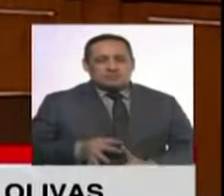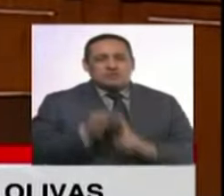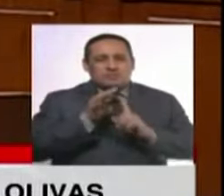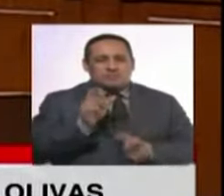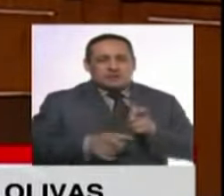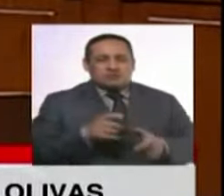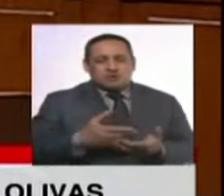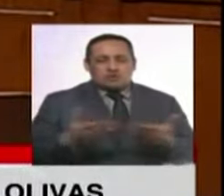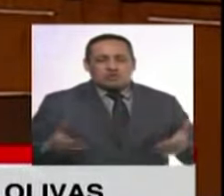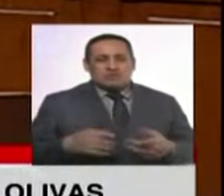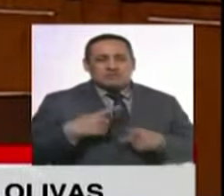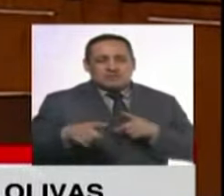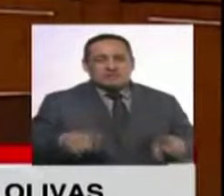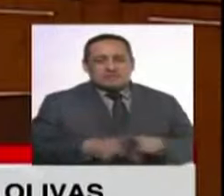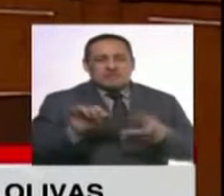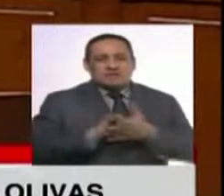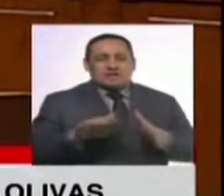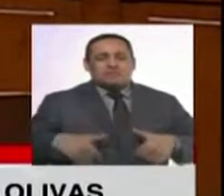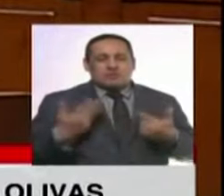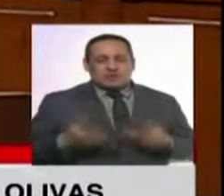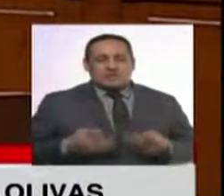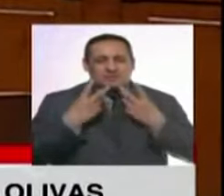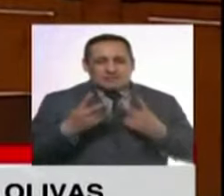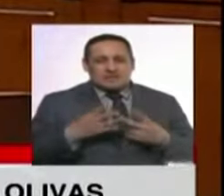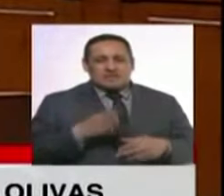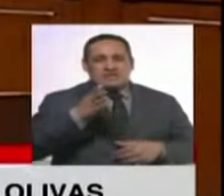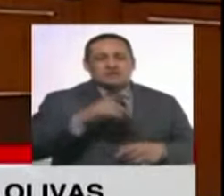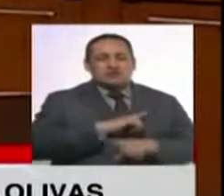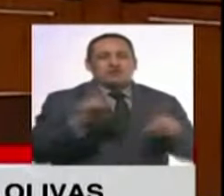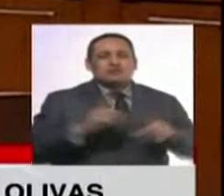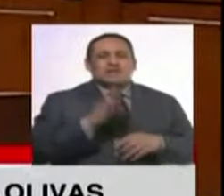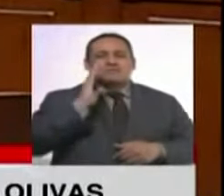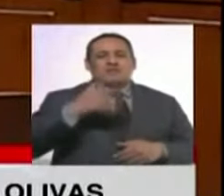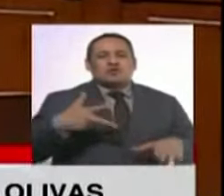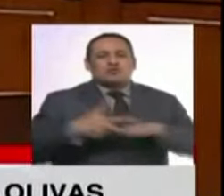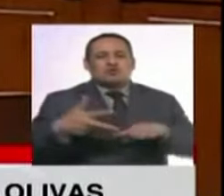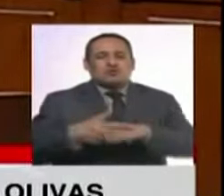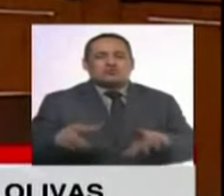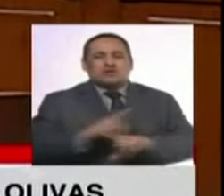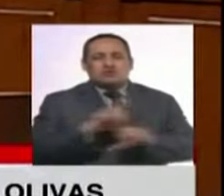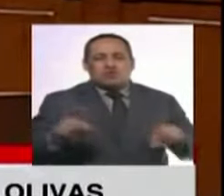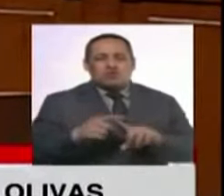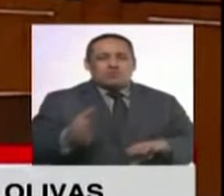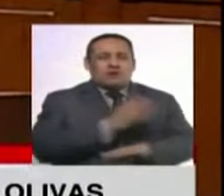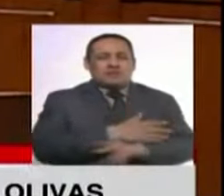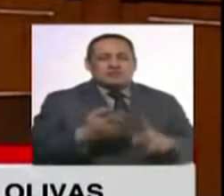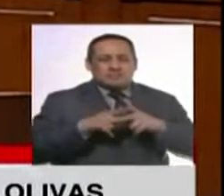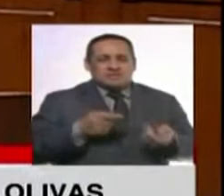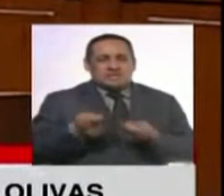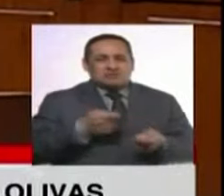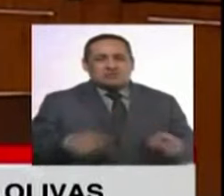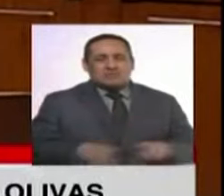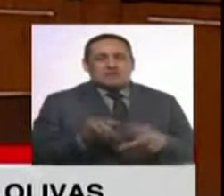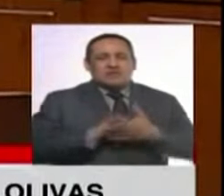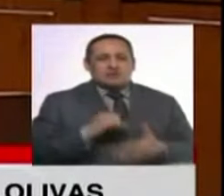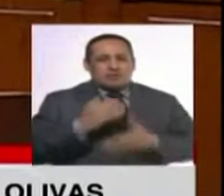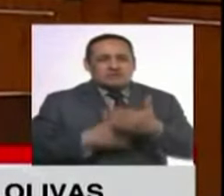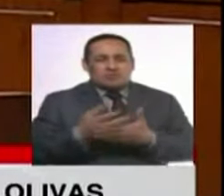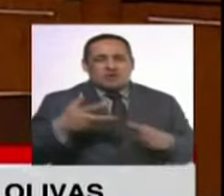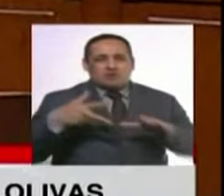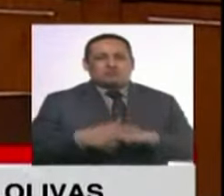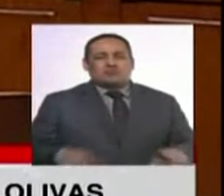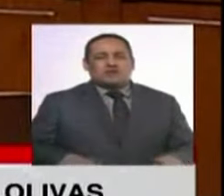personal recursos logísticos para que puedan cumplir y no se le ha puesto ningún impedimento Total como decía en inicio de mi gestión que yo he venido para